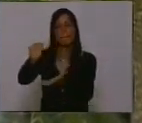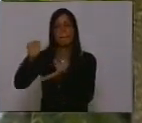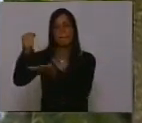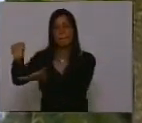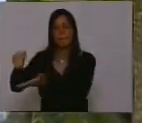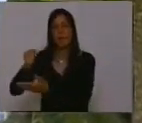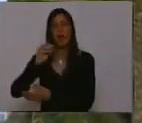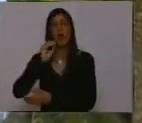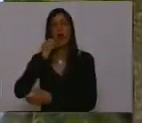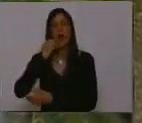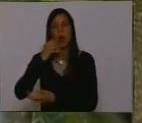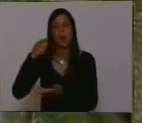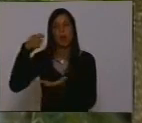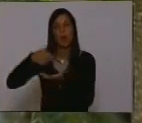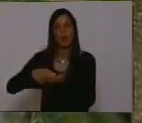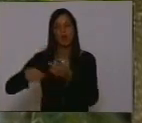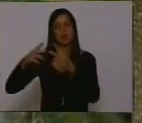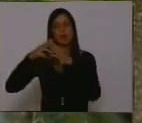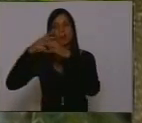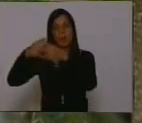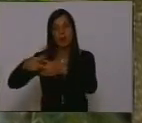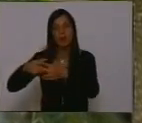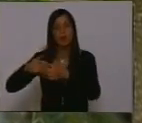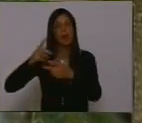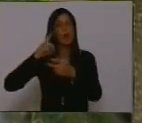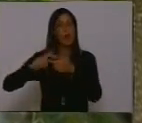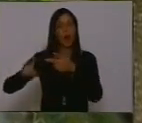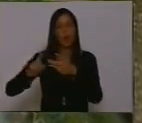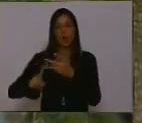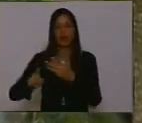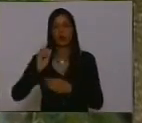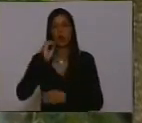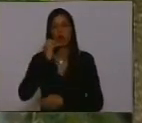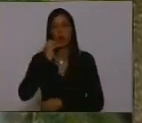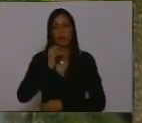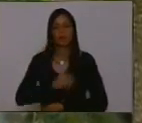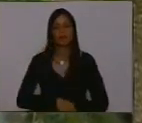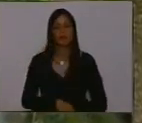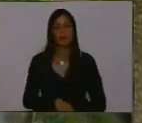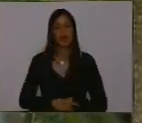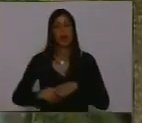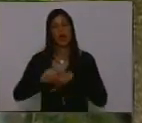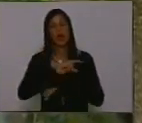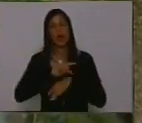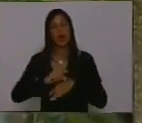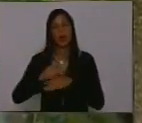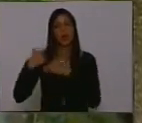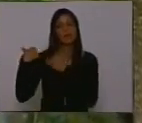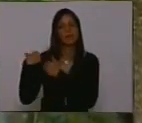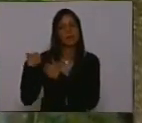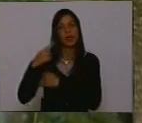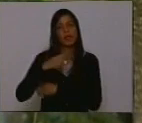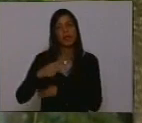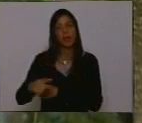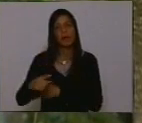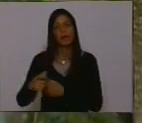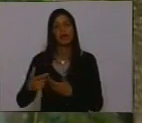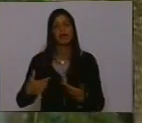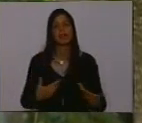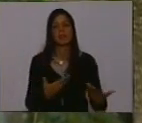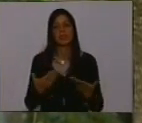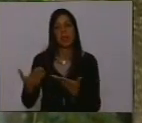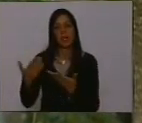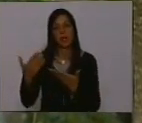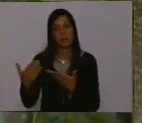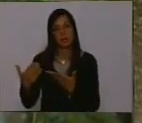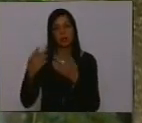financiamiento para las y los jóvenes. El Estado debe garantizar servicios públicos específicos para